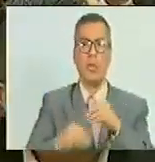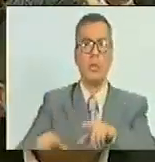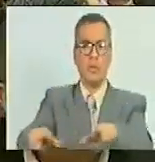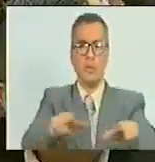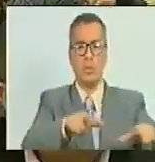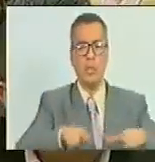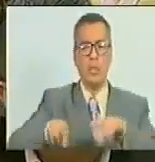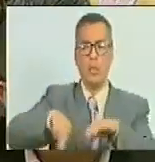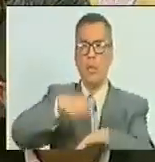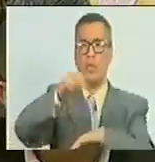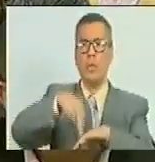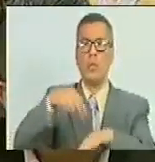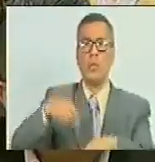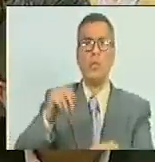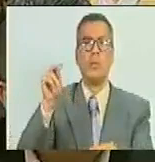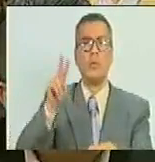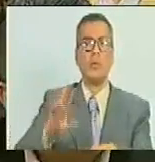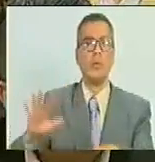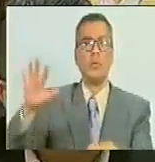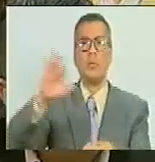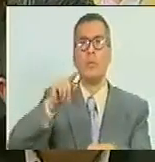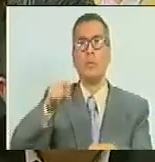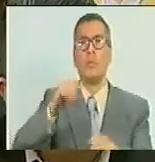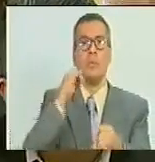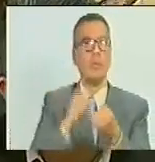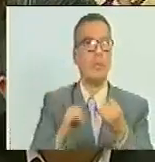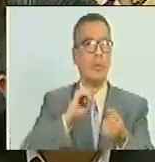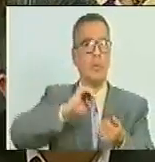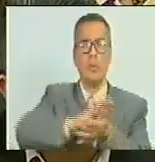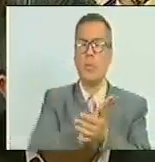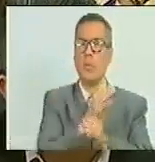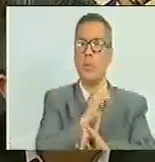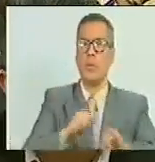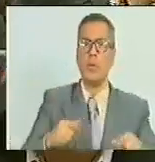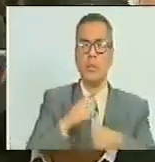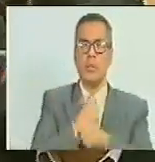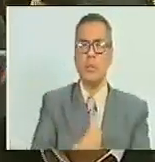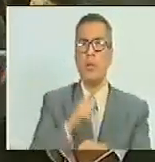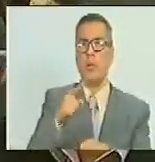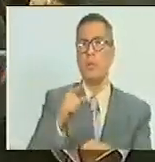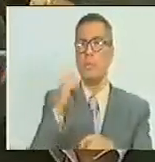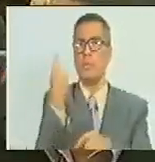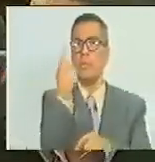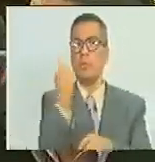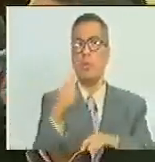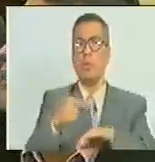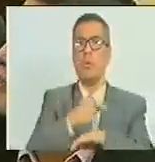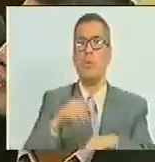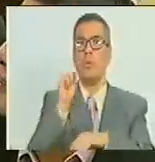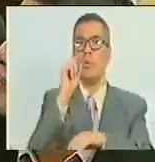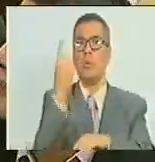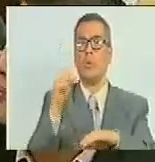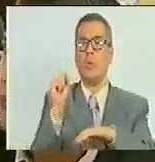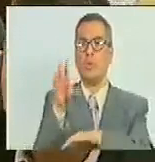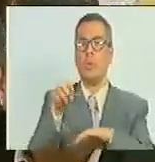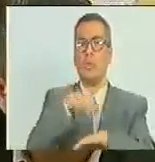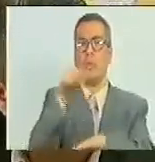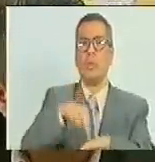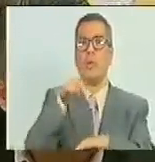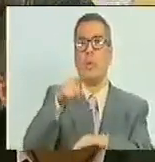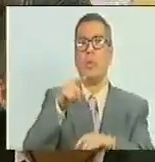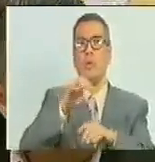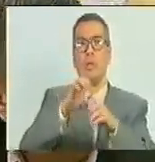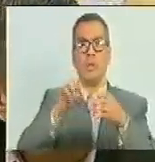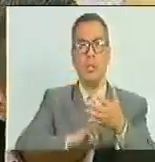territorio nacional, y que aquí se acabó cualquier expectativa de poder dual. Aquí hay un solo gobierno, una sola Asamblea Nacional, y en ese esquema